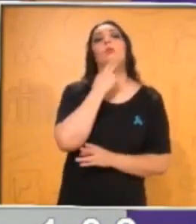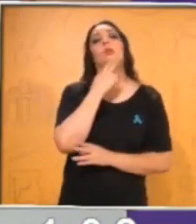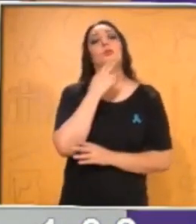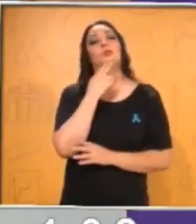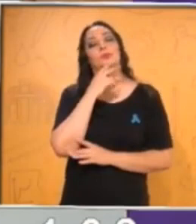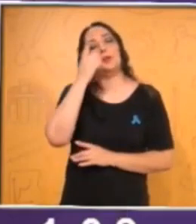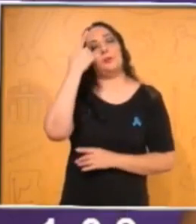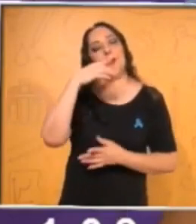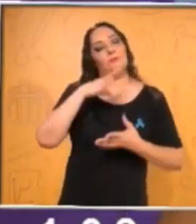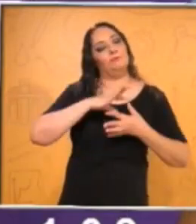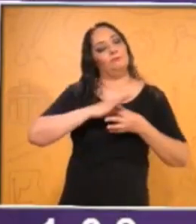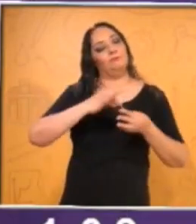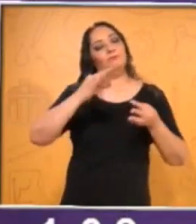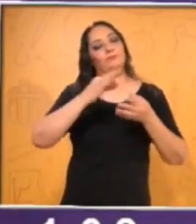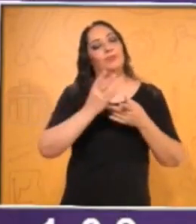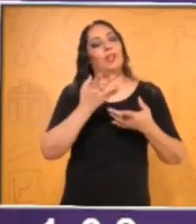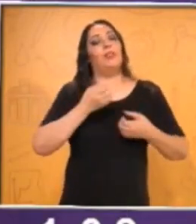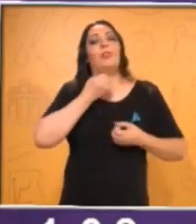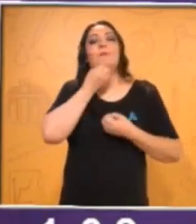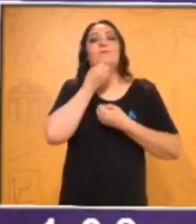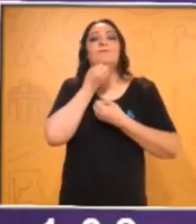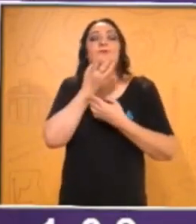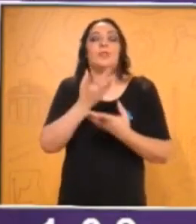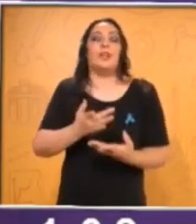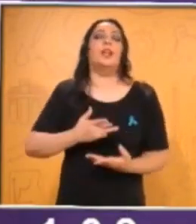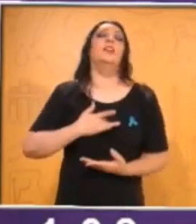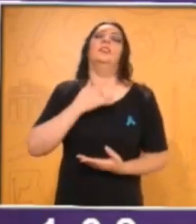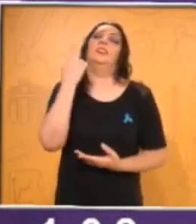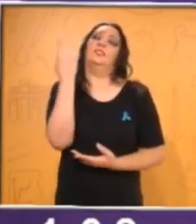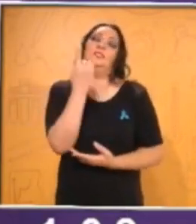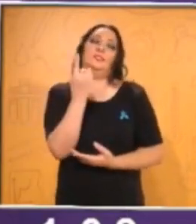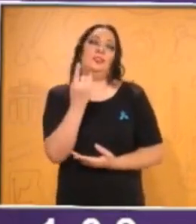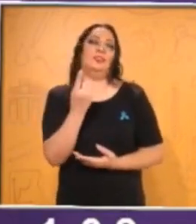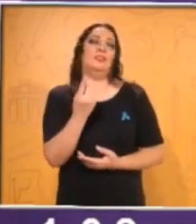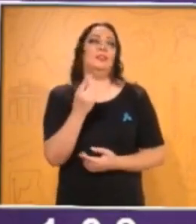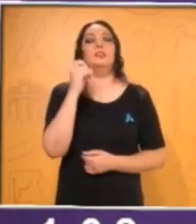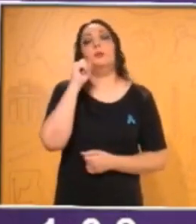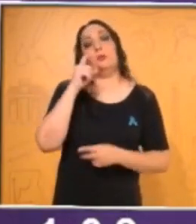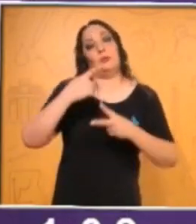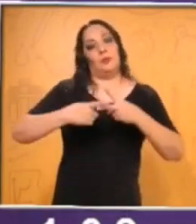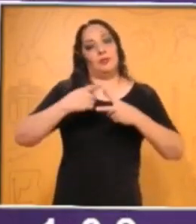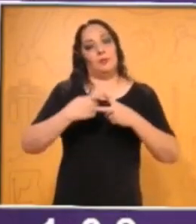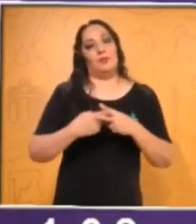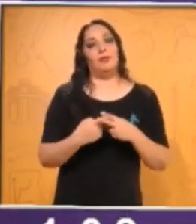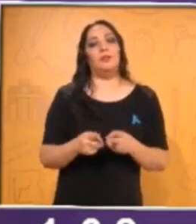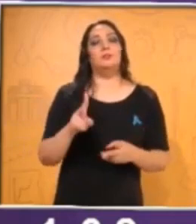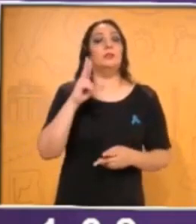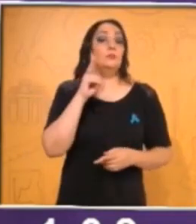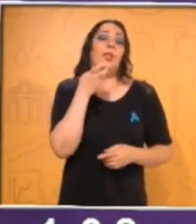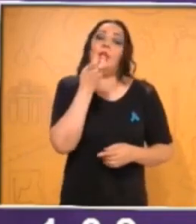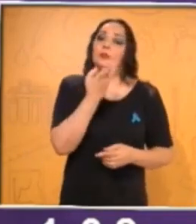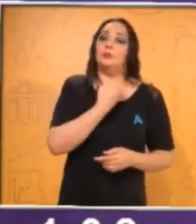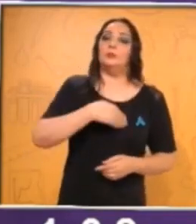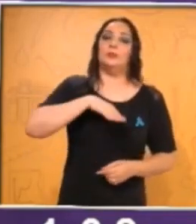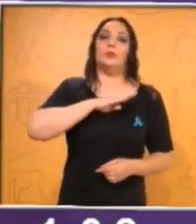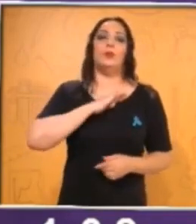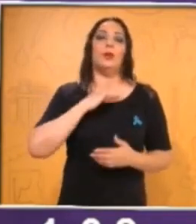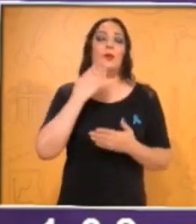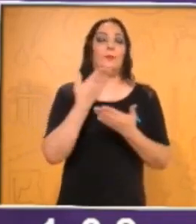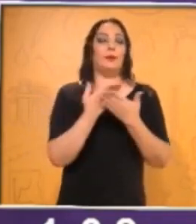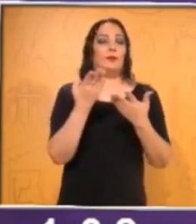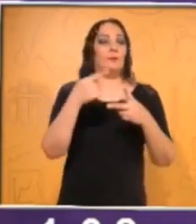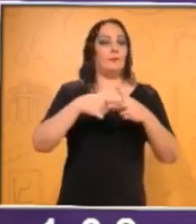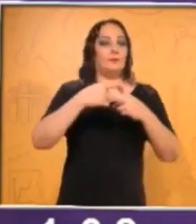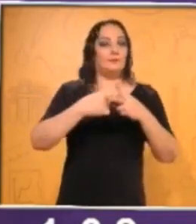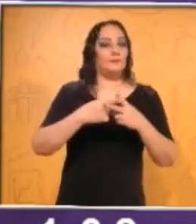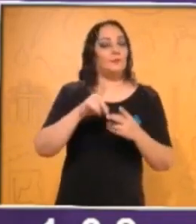para expresarse y dar a conocer sus sentimientos, ¿verdad? Y en matemáticas vamos, eso es español, en matemáticas